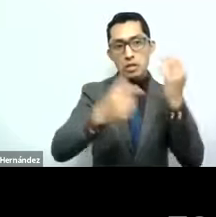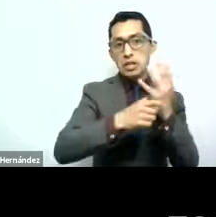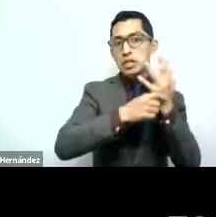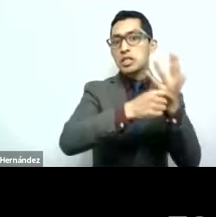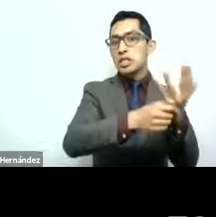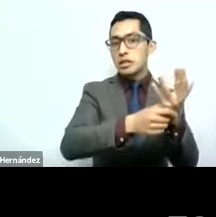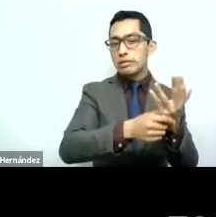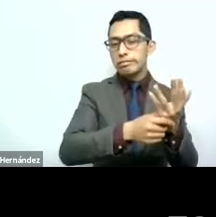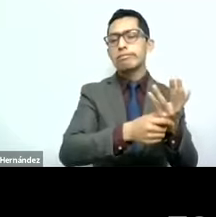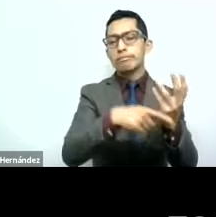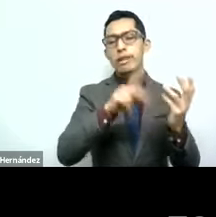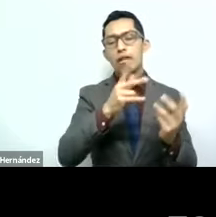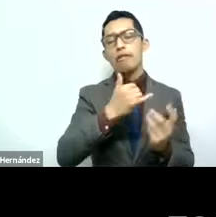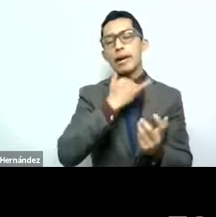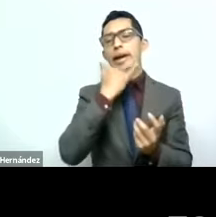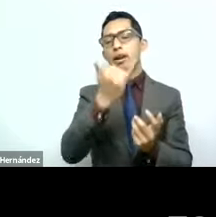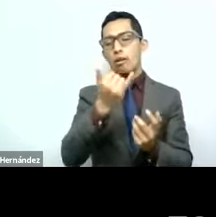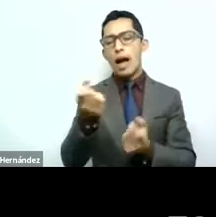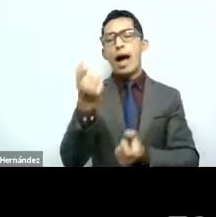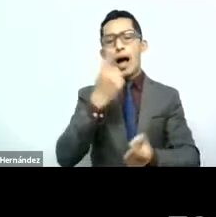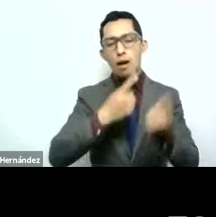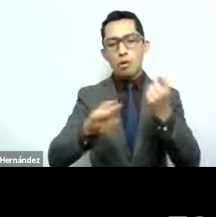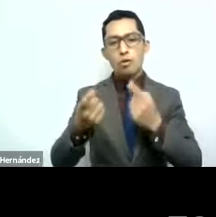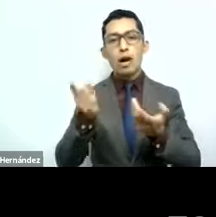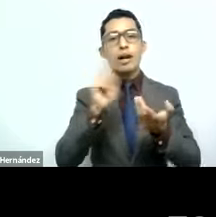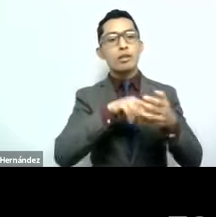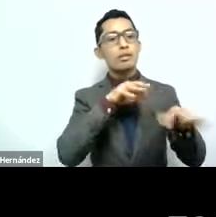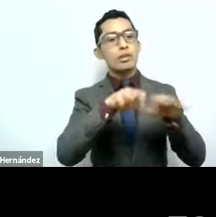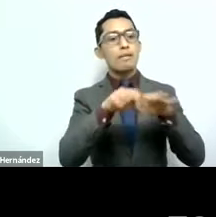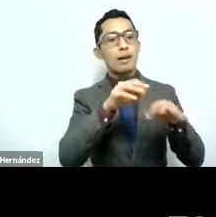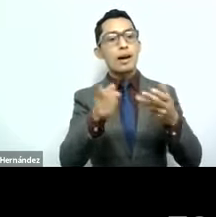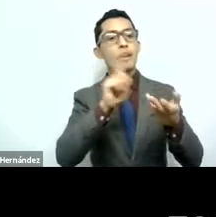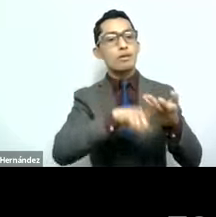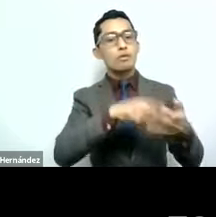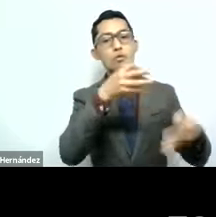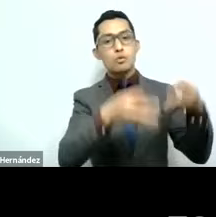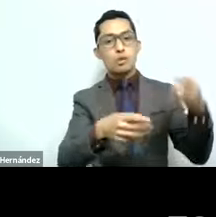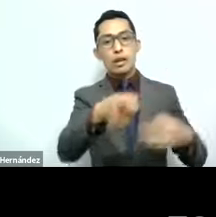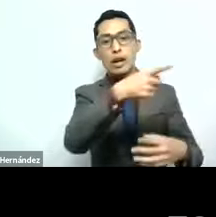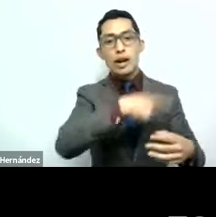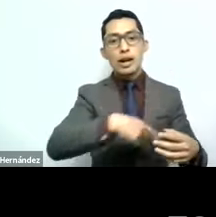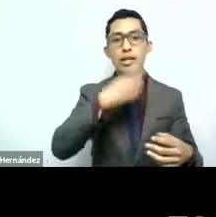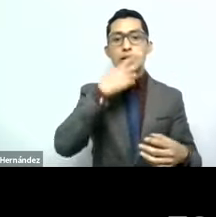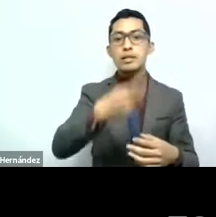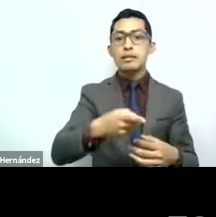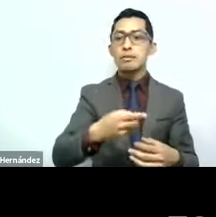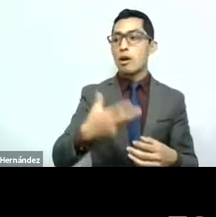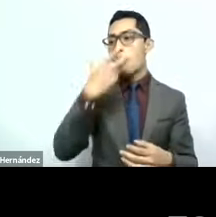creencia errónea en algunos operadores jurídicos de que la perspectiva de